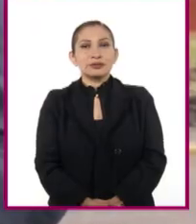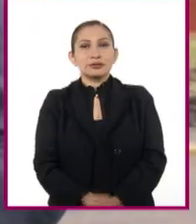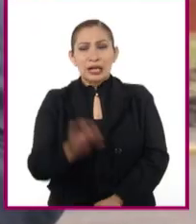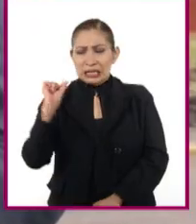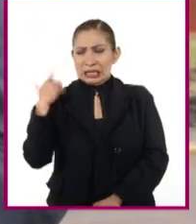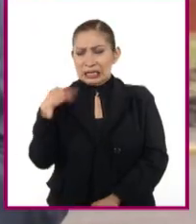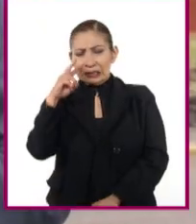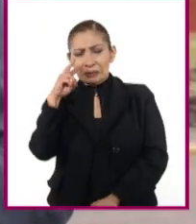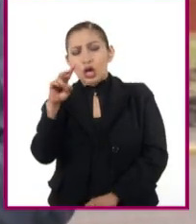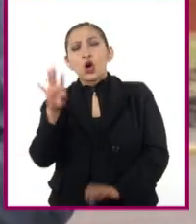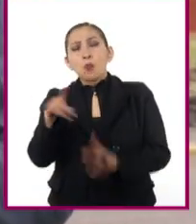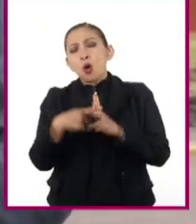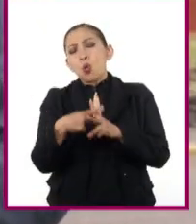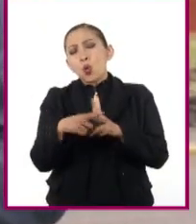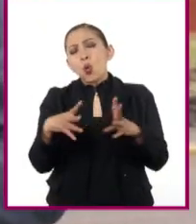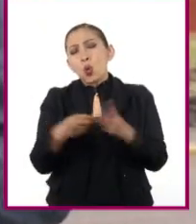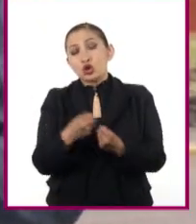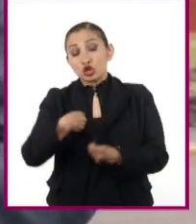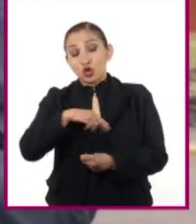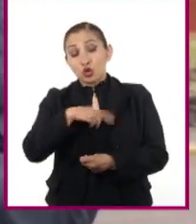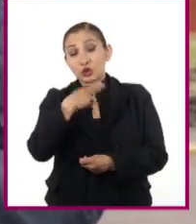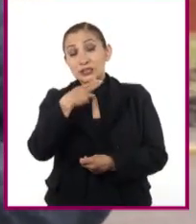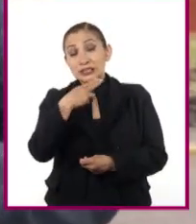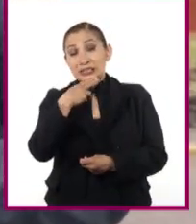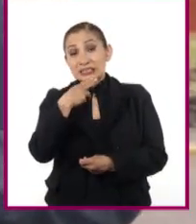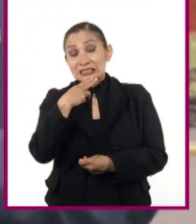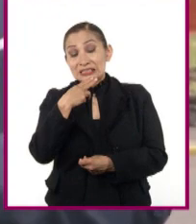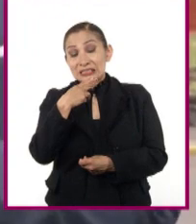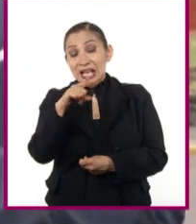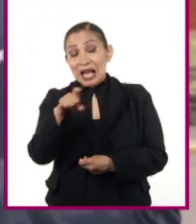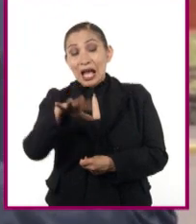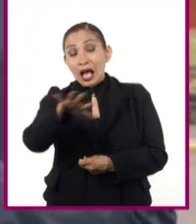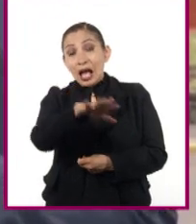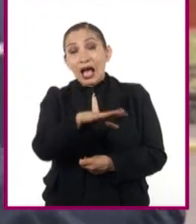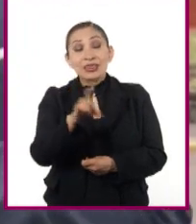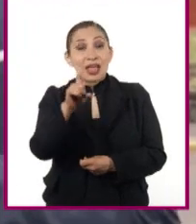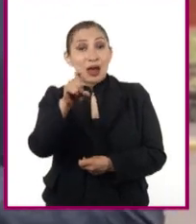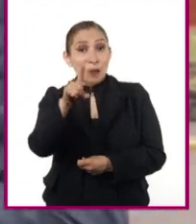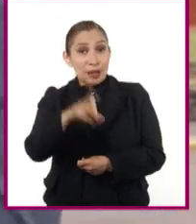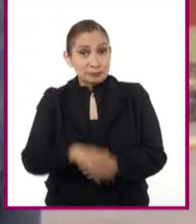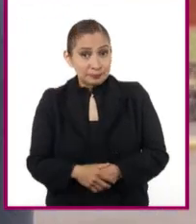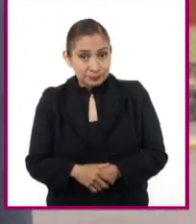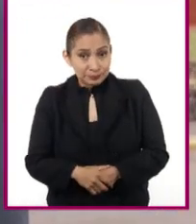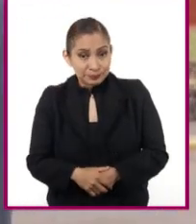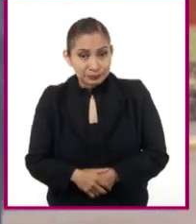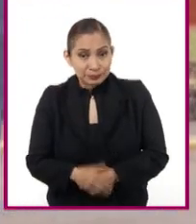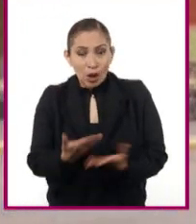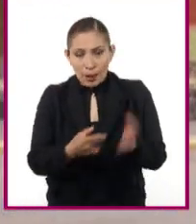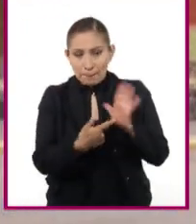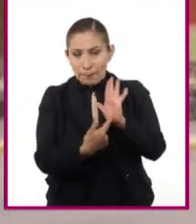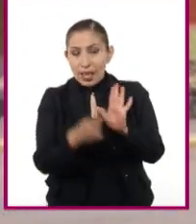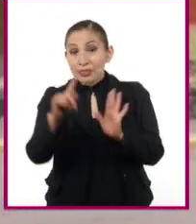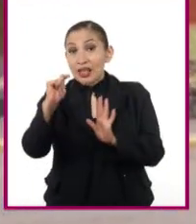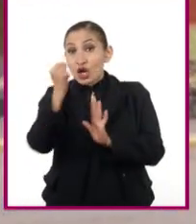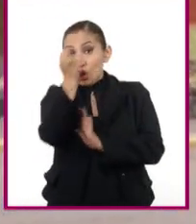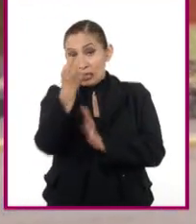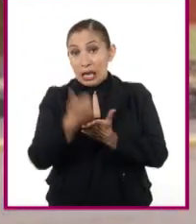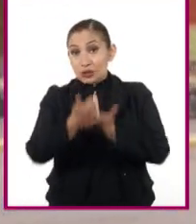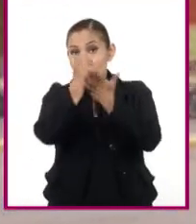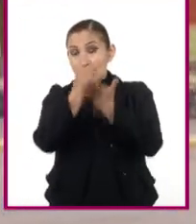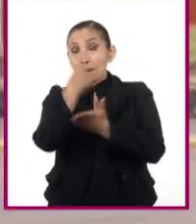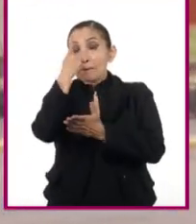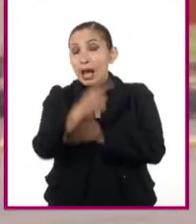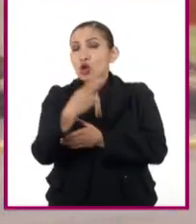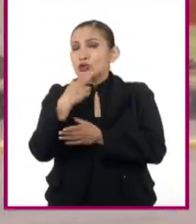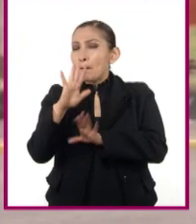Acabamos de ver cómo se calcula nuestra huella hídrica, es decir, el impacto que tenemos en el consumo de agua. Ahora te voy a presentar tecnologías que nos van a